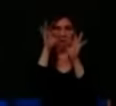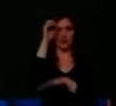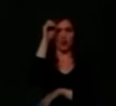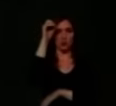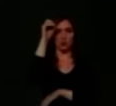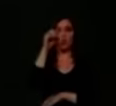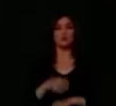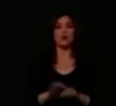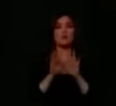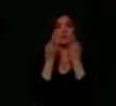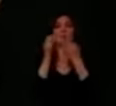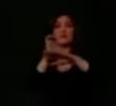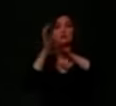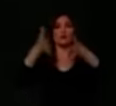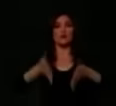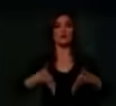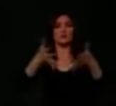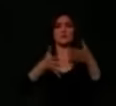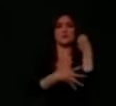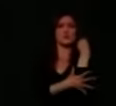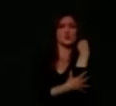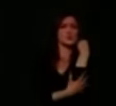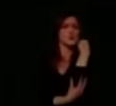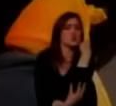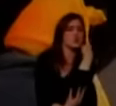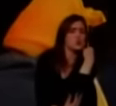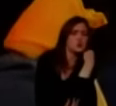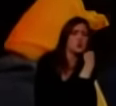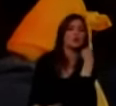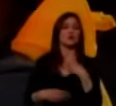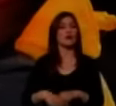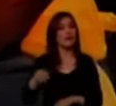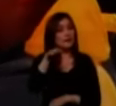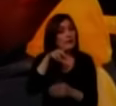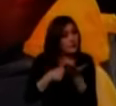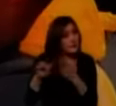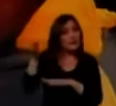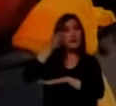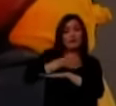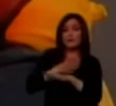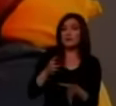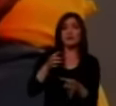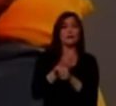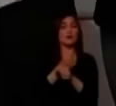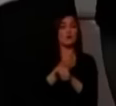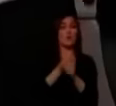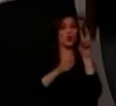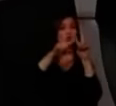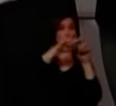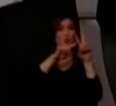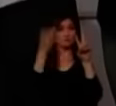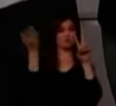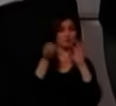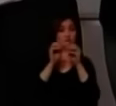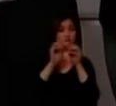eléctrica. Para las familias ecuatorianas de escasísimos recursos. Según el análisis previo realizado por el binomio